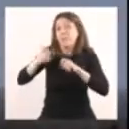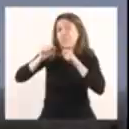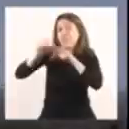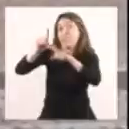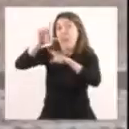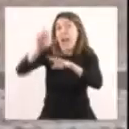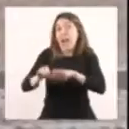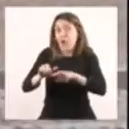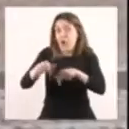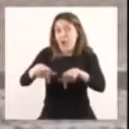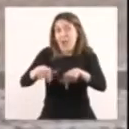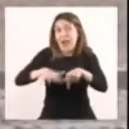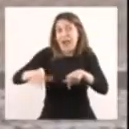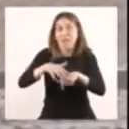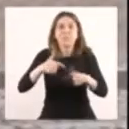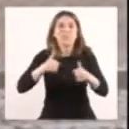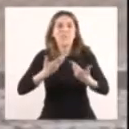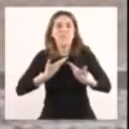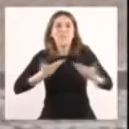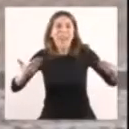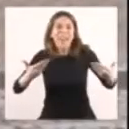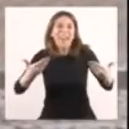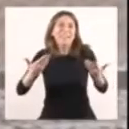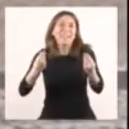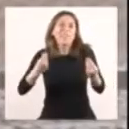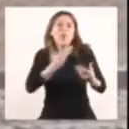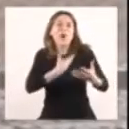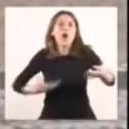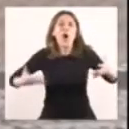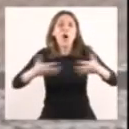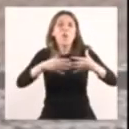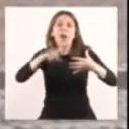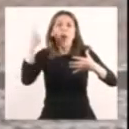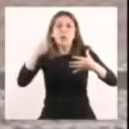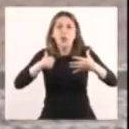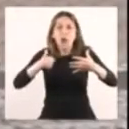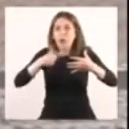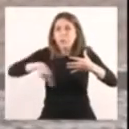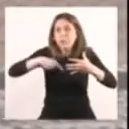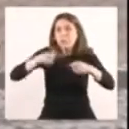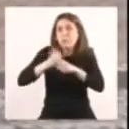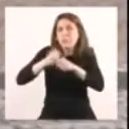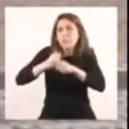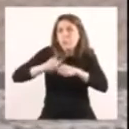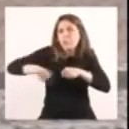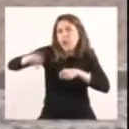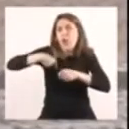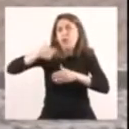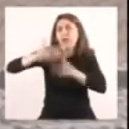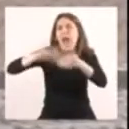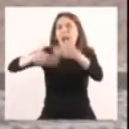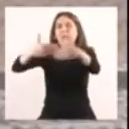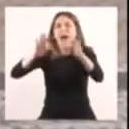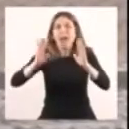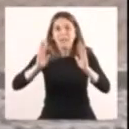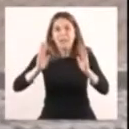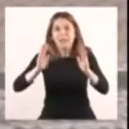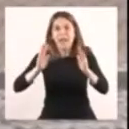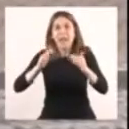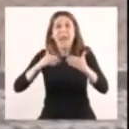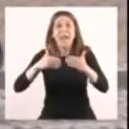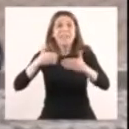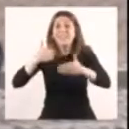Y felices como gobierno nacional de poder seguir avanzando. Avanzar en